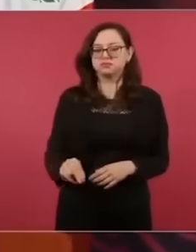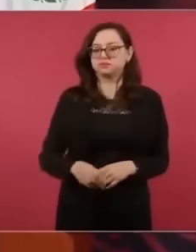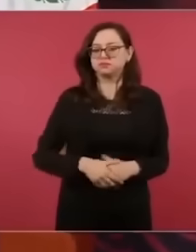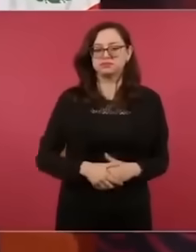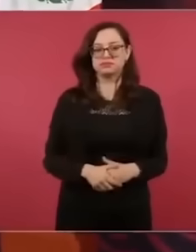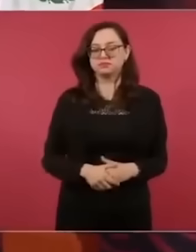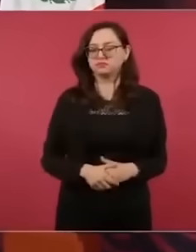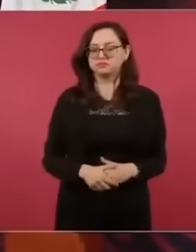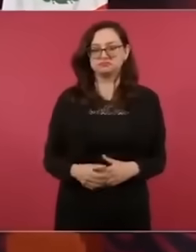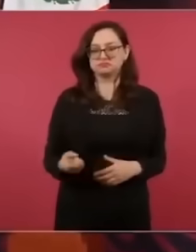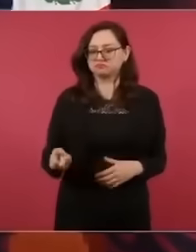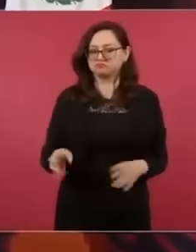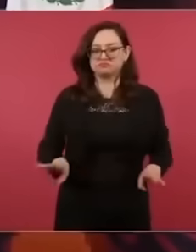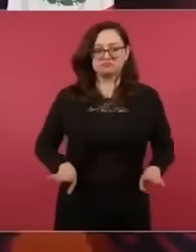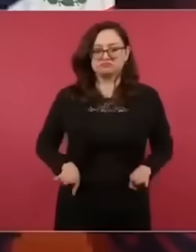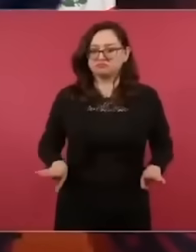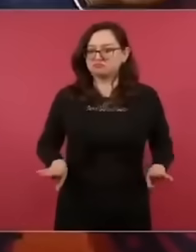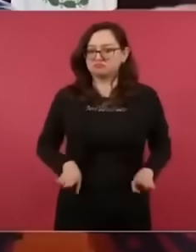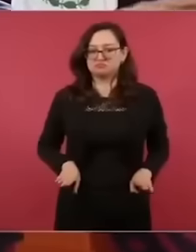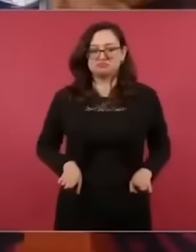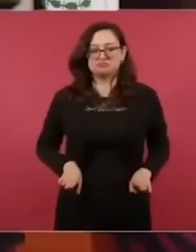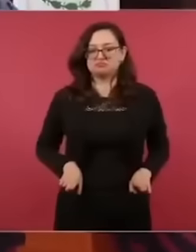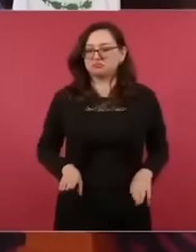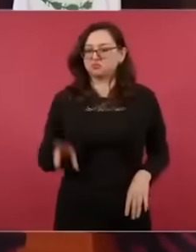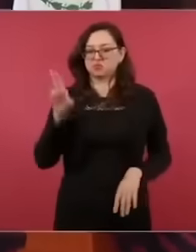eso no. Es más,